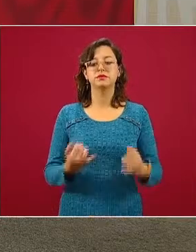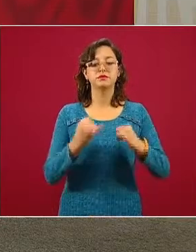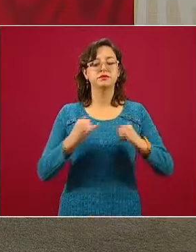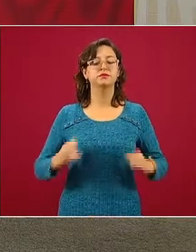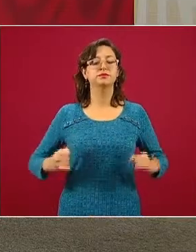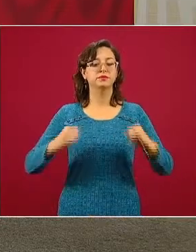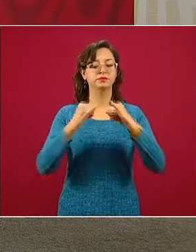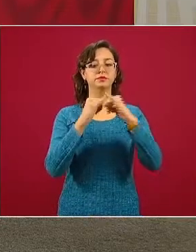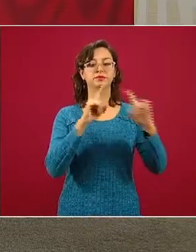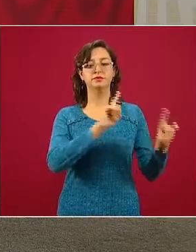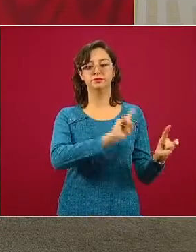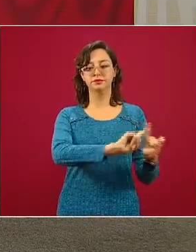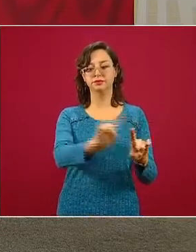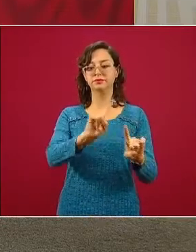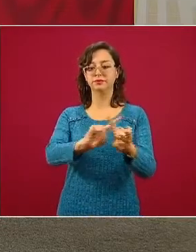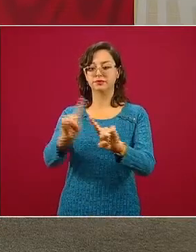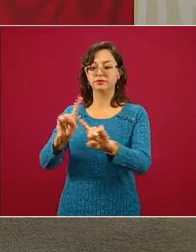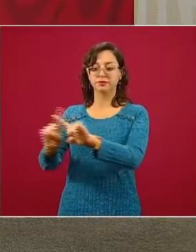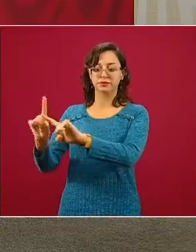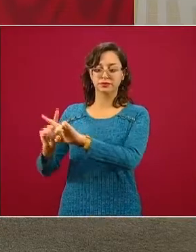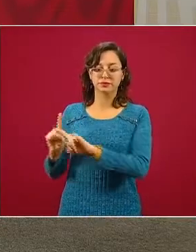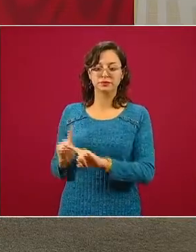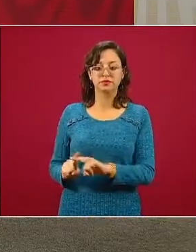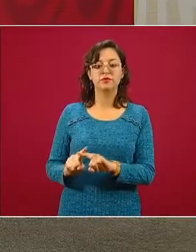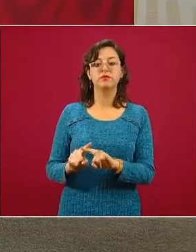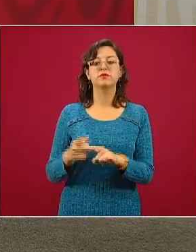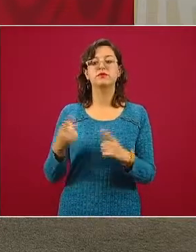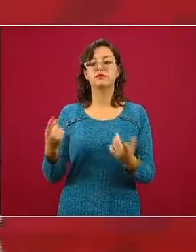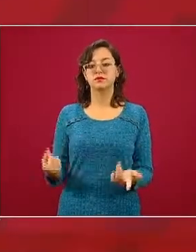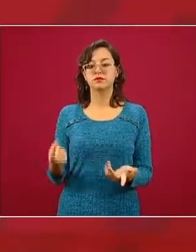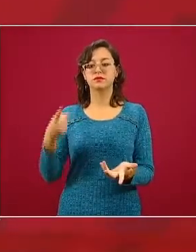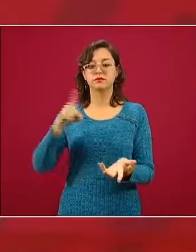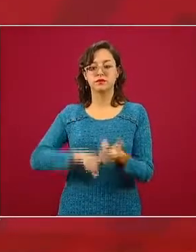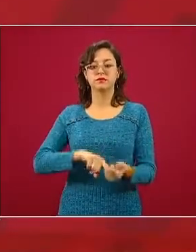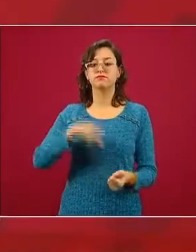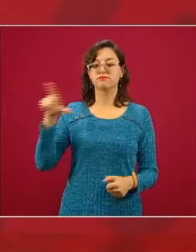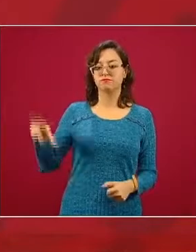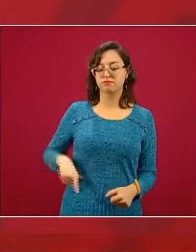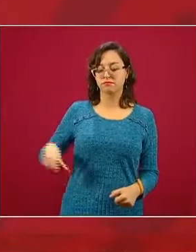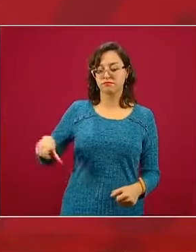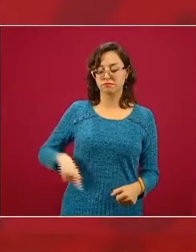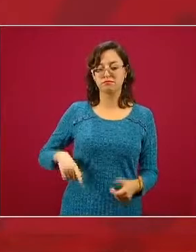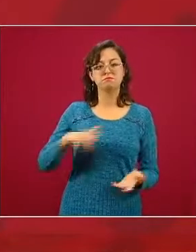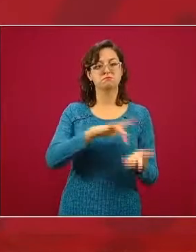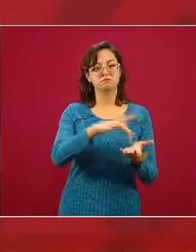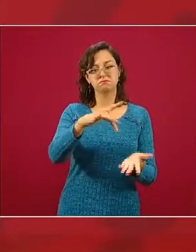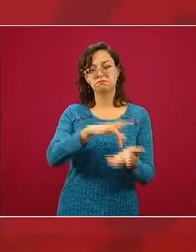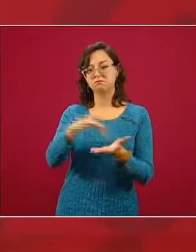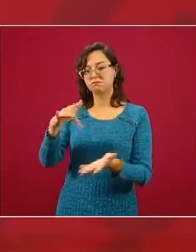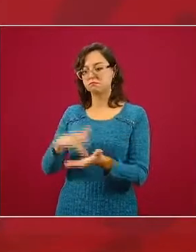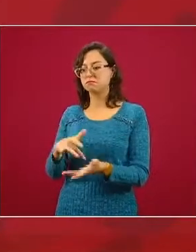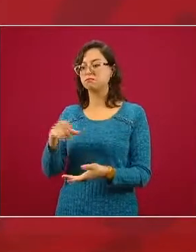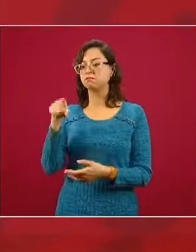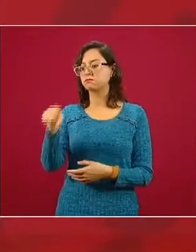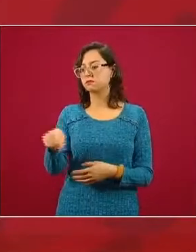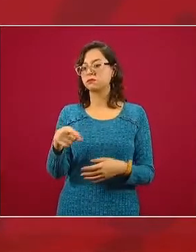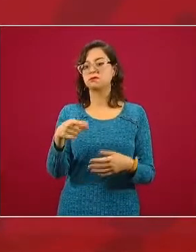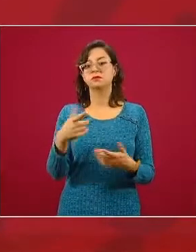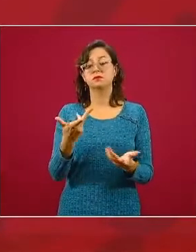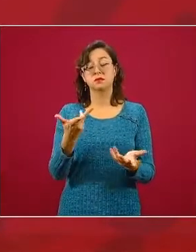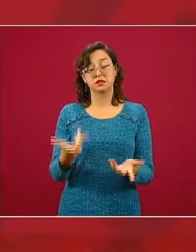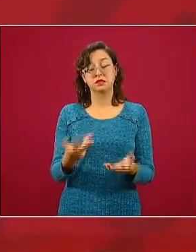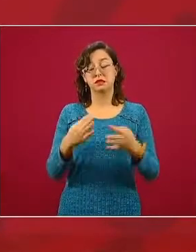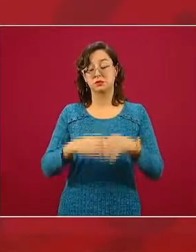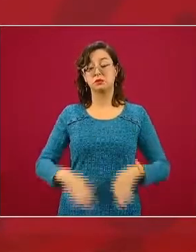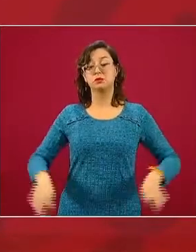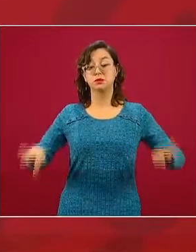organismos que están trabajando al interior del gobierno federal en varias de las frentes